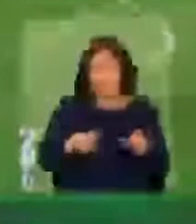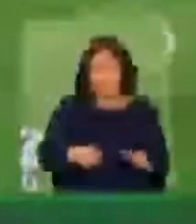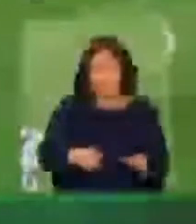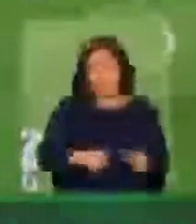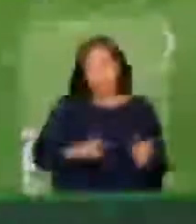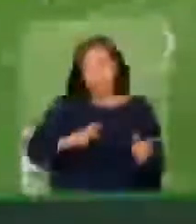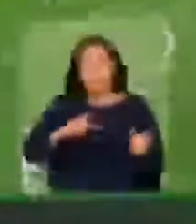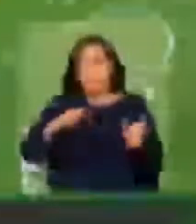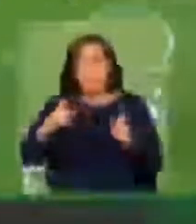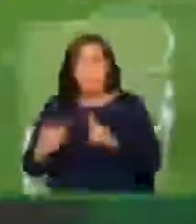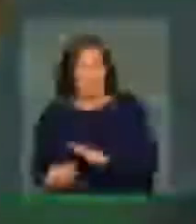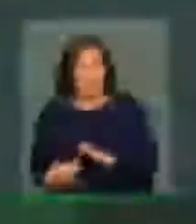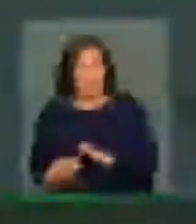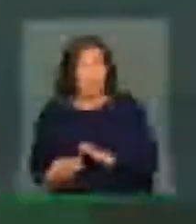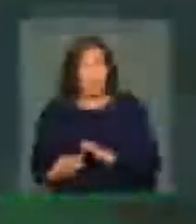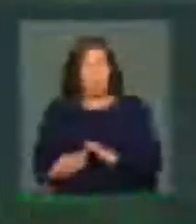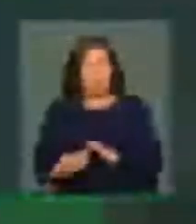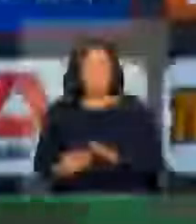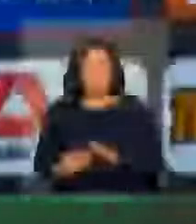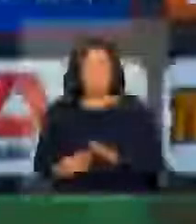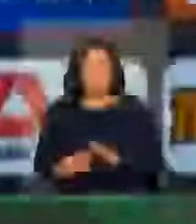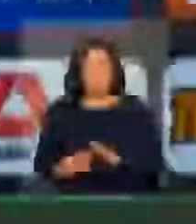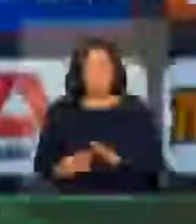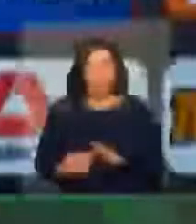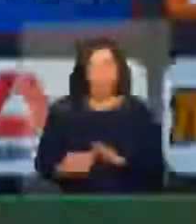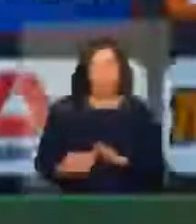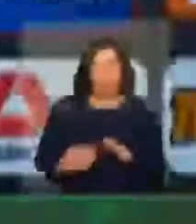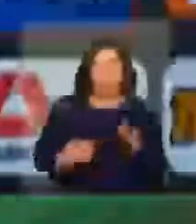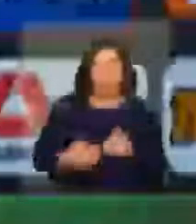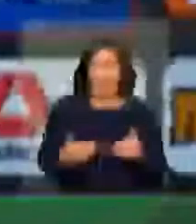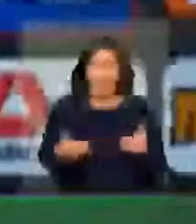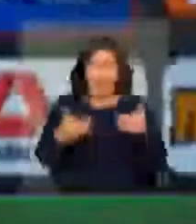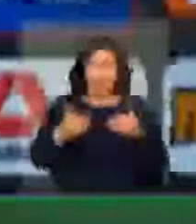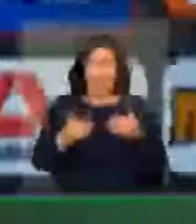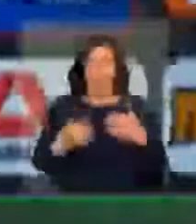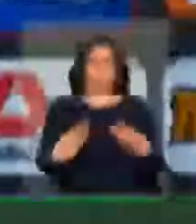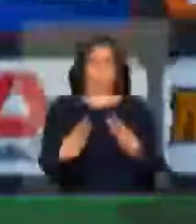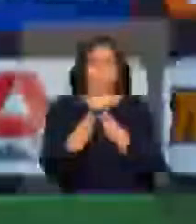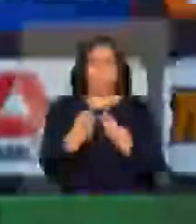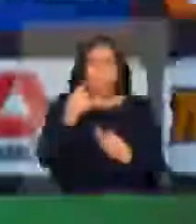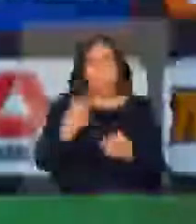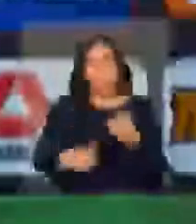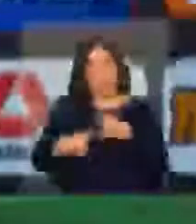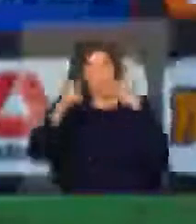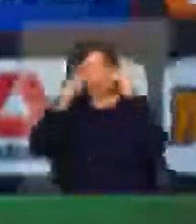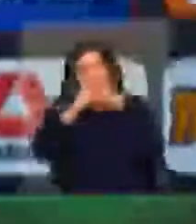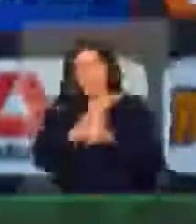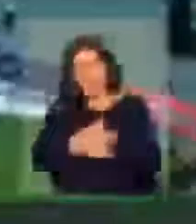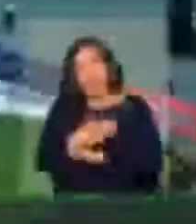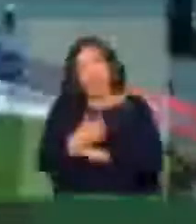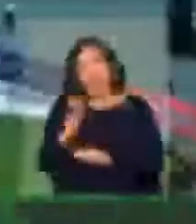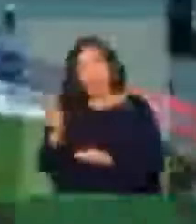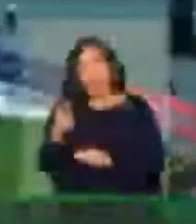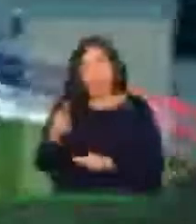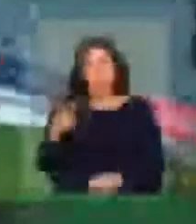Después nos llevaron el juego al área nuestra y son difíciles, sobre todo por el sector derecho, donde este